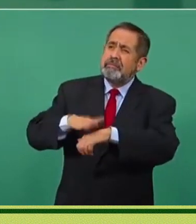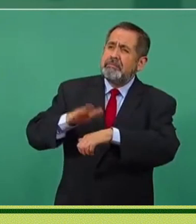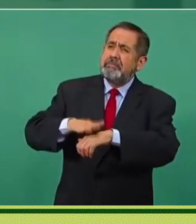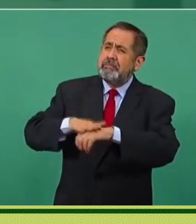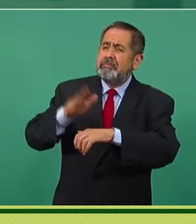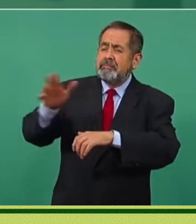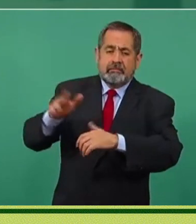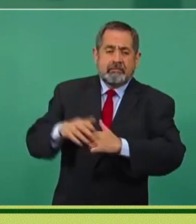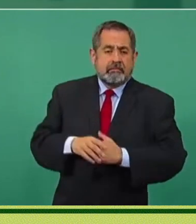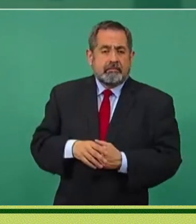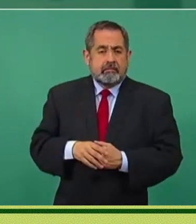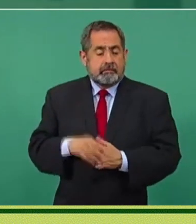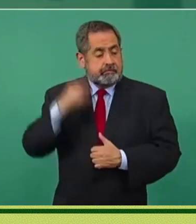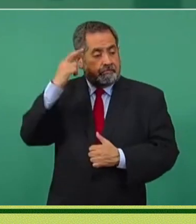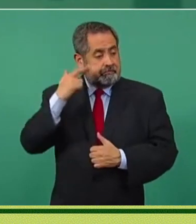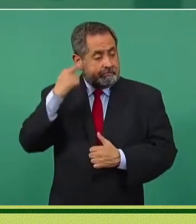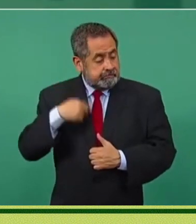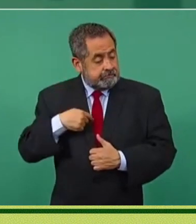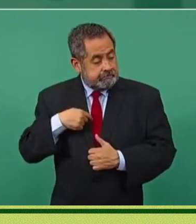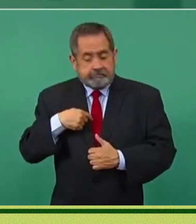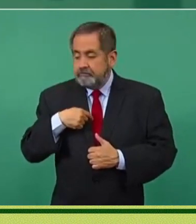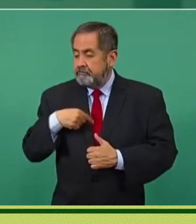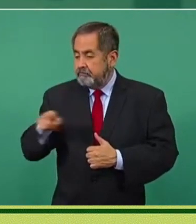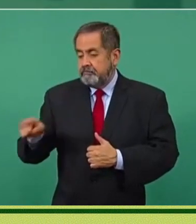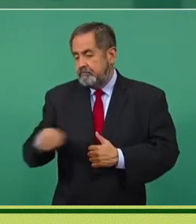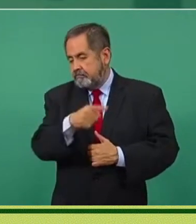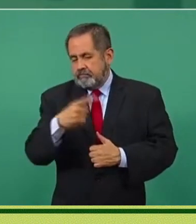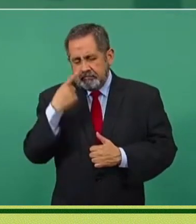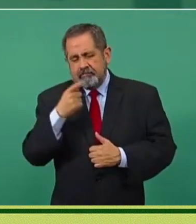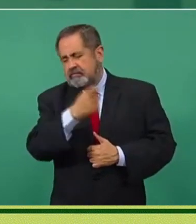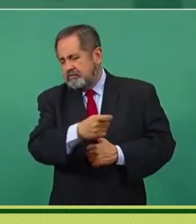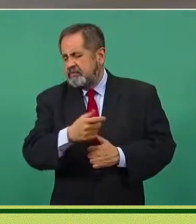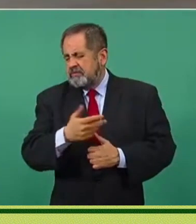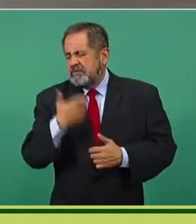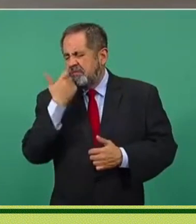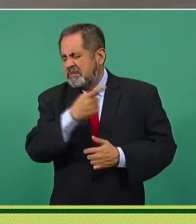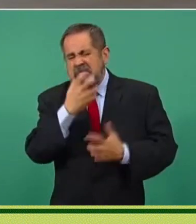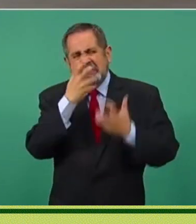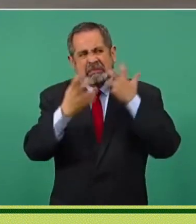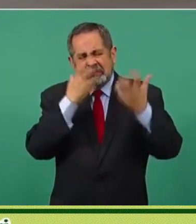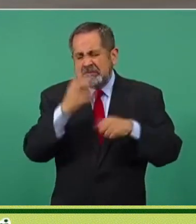y manda a sus ayudantes a ver qué querían, por qué gritaban.